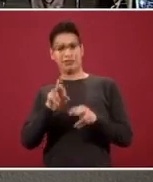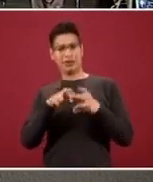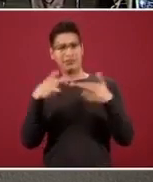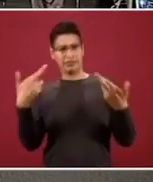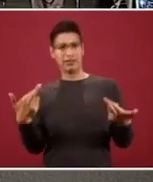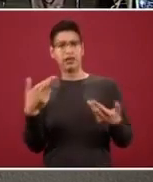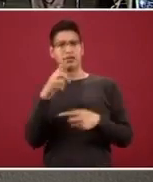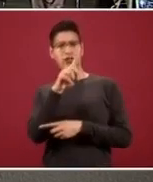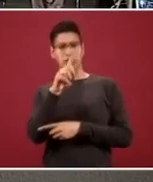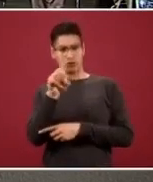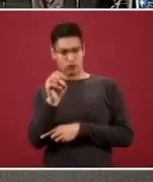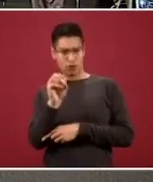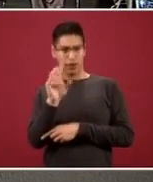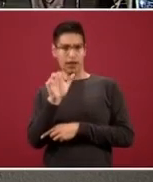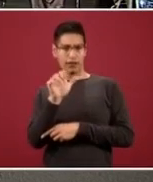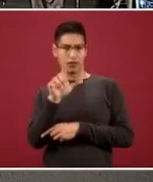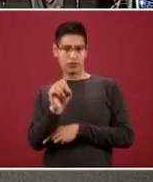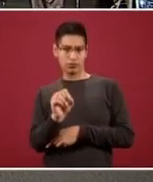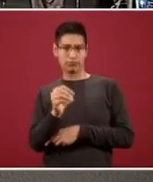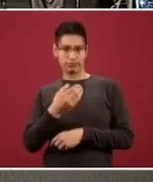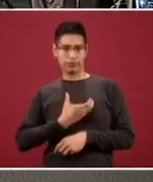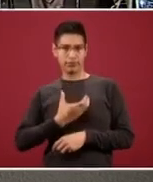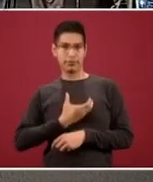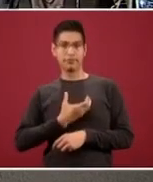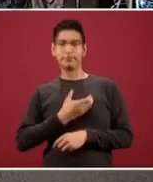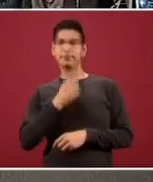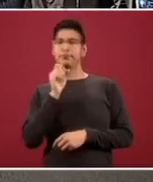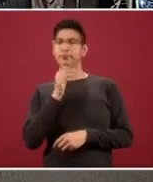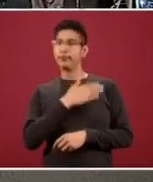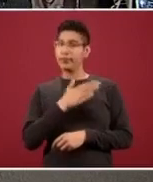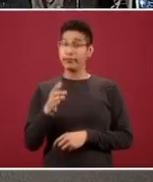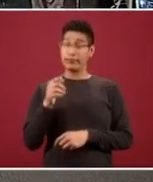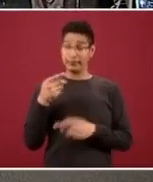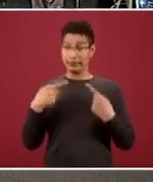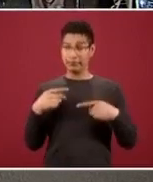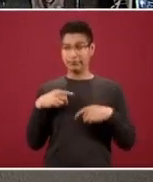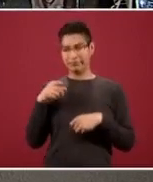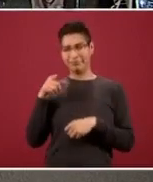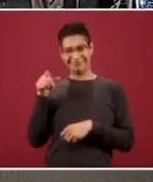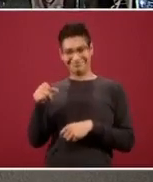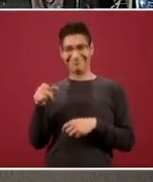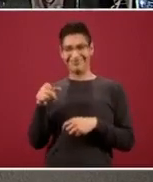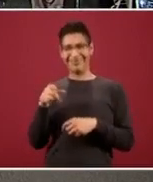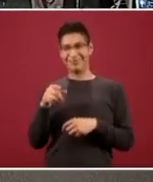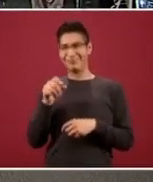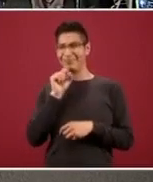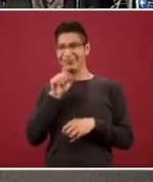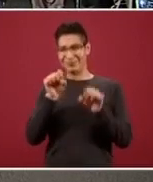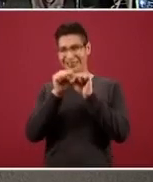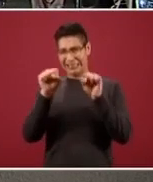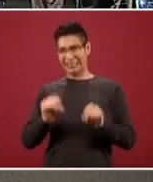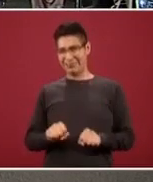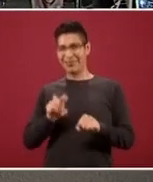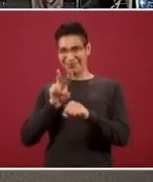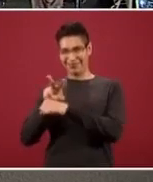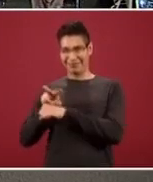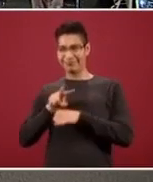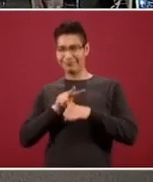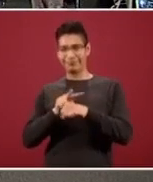Bueno, aprovechando que está aquí la doctora, que forma parte de la unidad de inteligencia, si